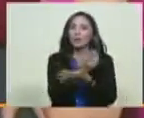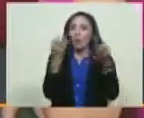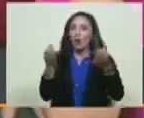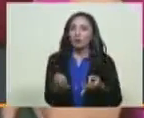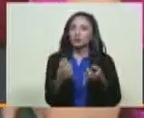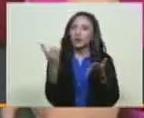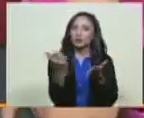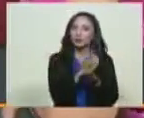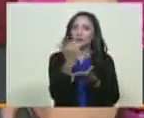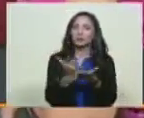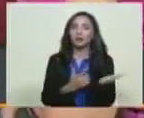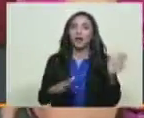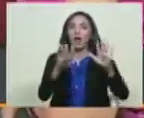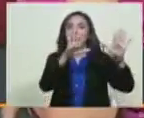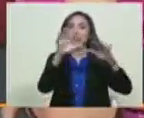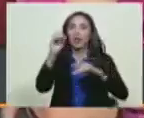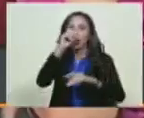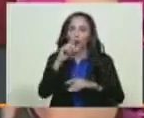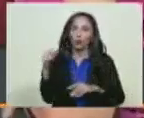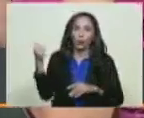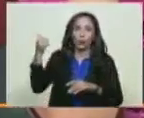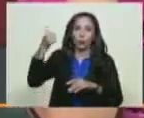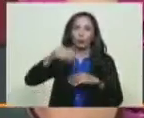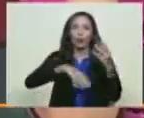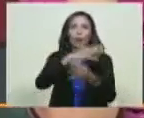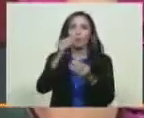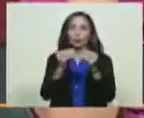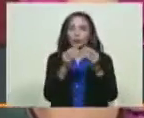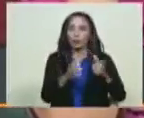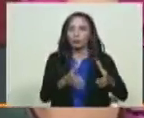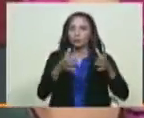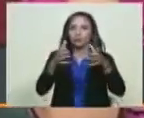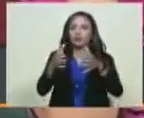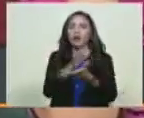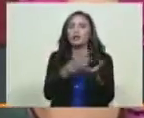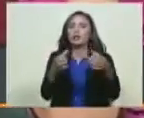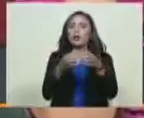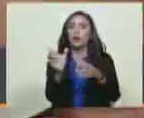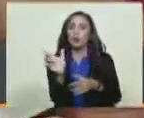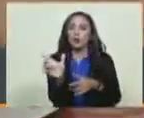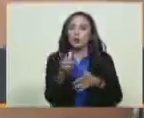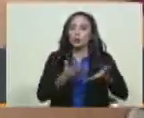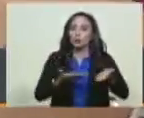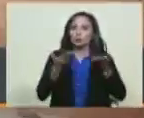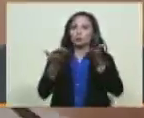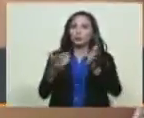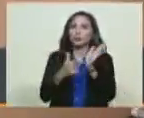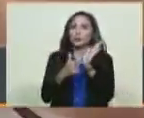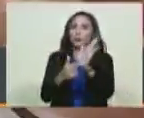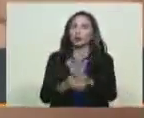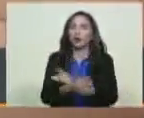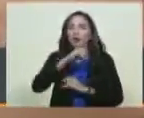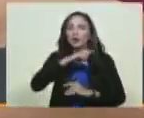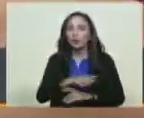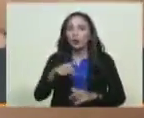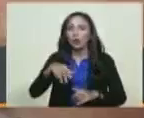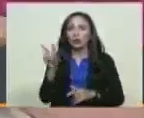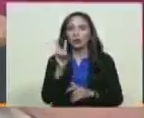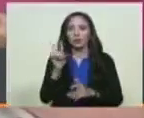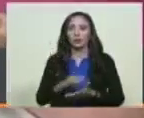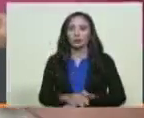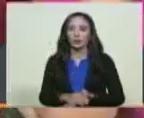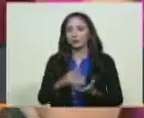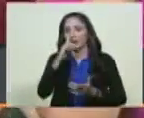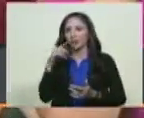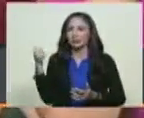10 años de historia de esta la más grande organización política de la juventud que ha tenis que ha tenido la historia de venezuela en los